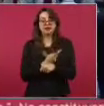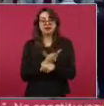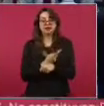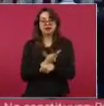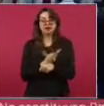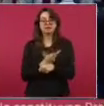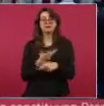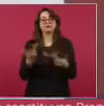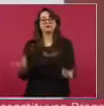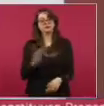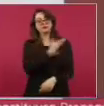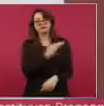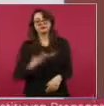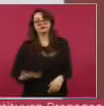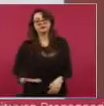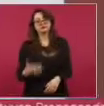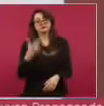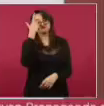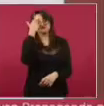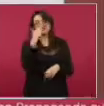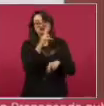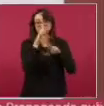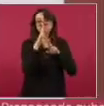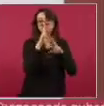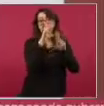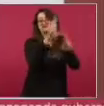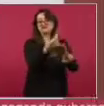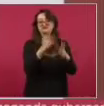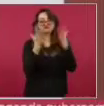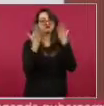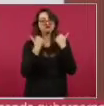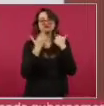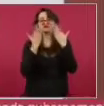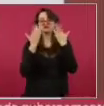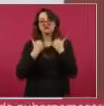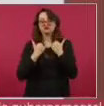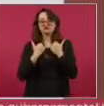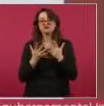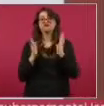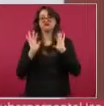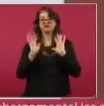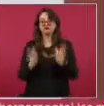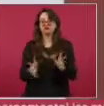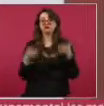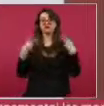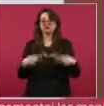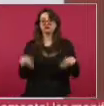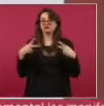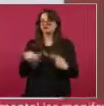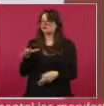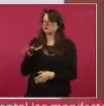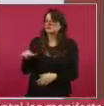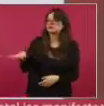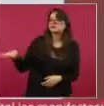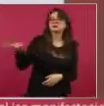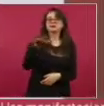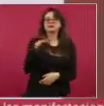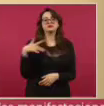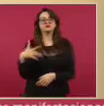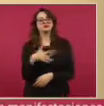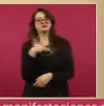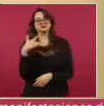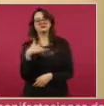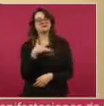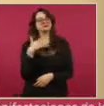respeto al presidente Porfirio Díaz. Es decir, ya se empezaban a invertir